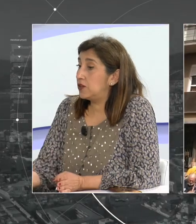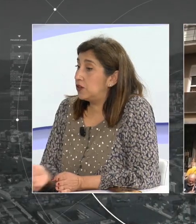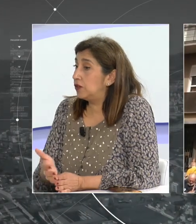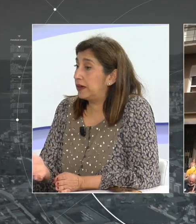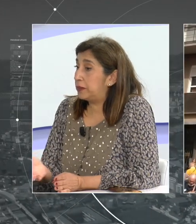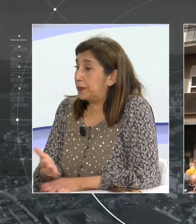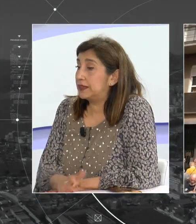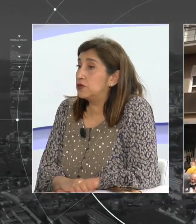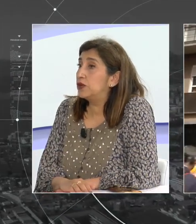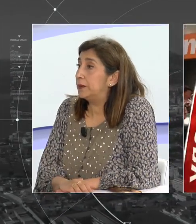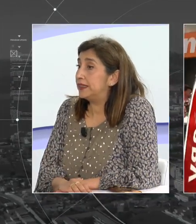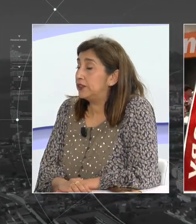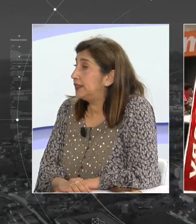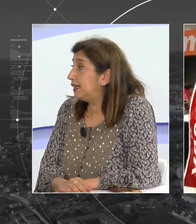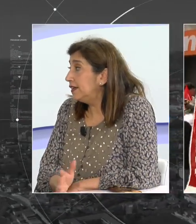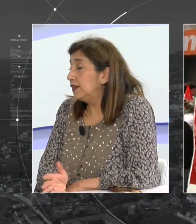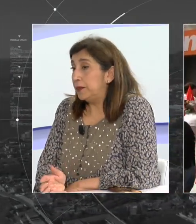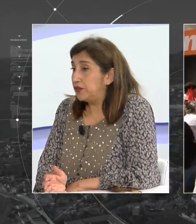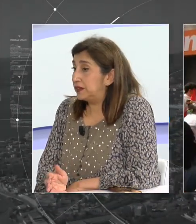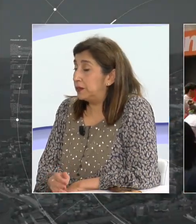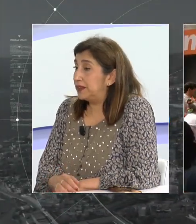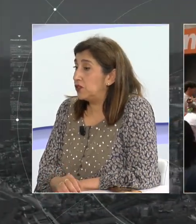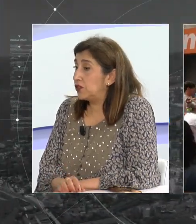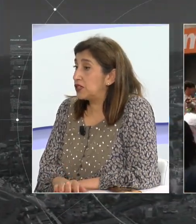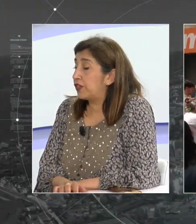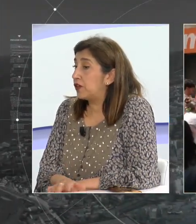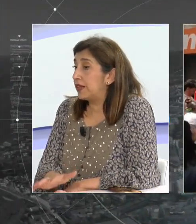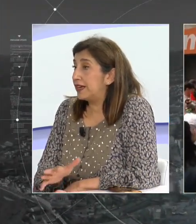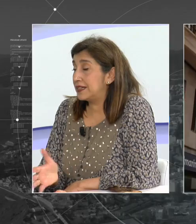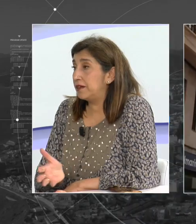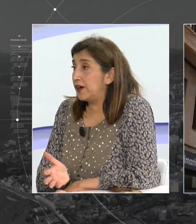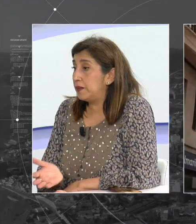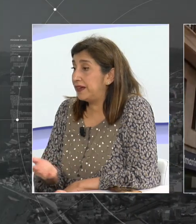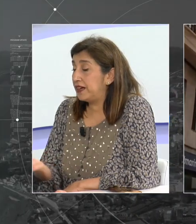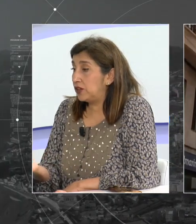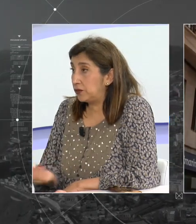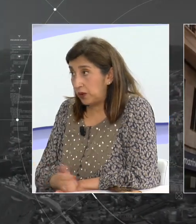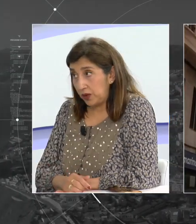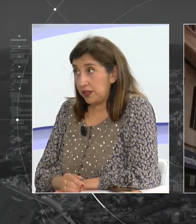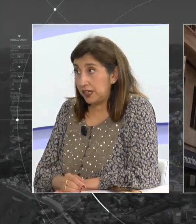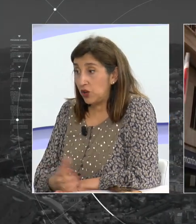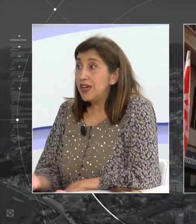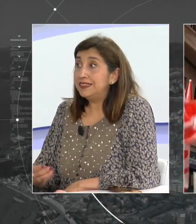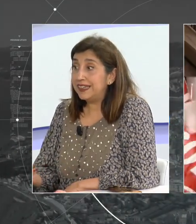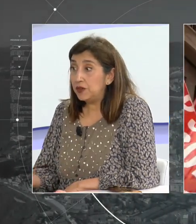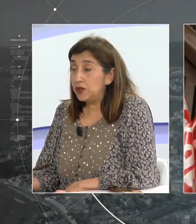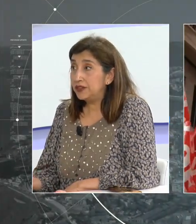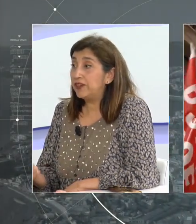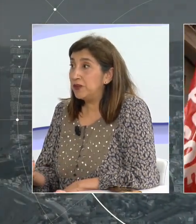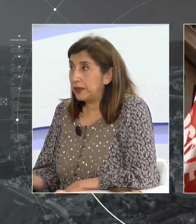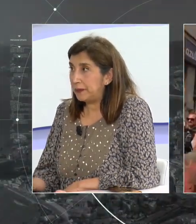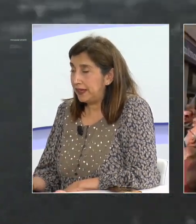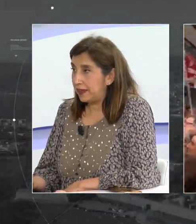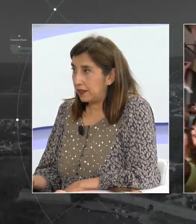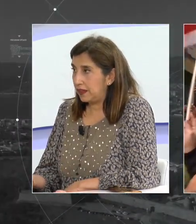silencio por parte de sus compañeros Y tal Pero efectivamente yo creo que esos cinco días le ha servido a él para valorar un poco el escenario de cómo de